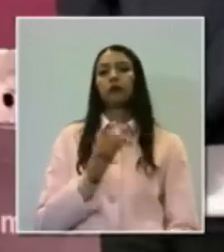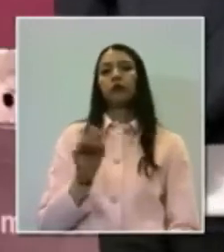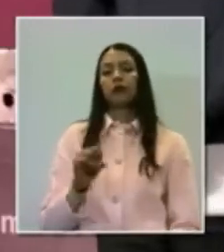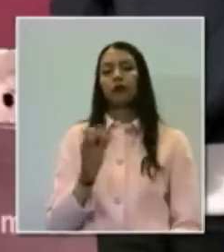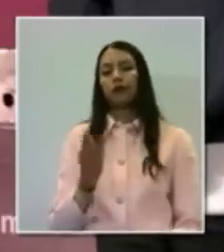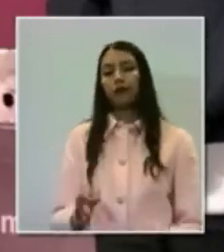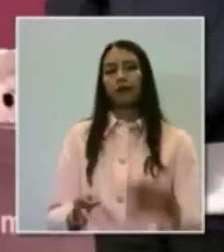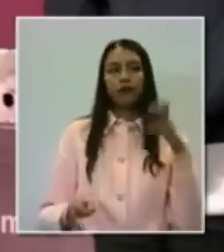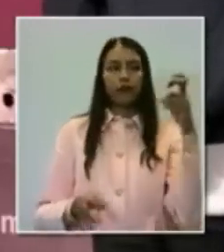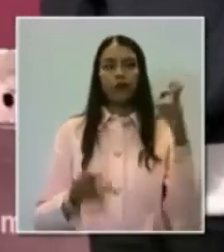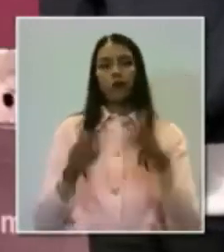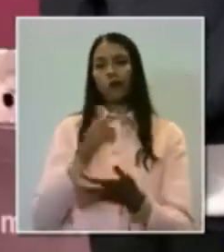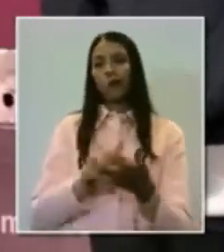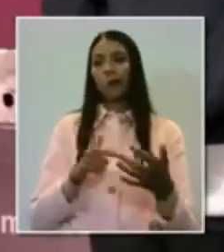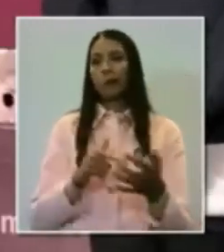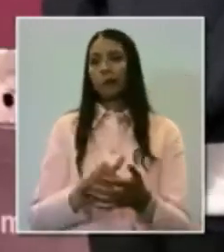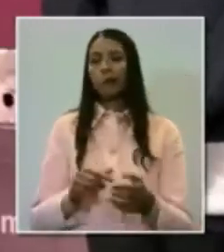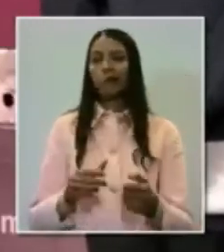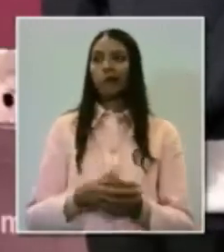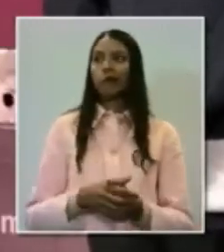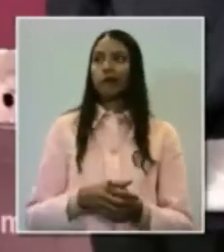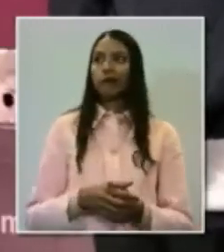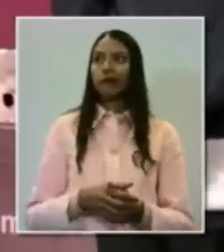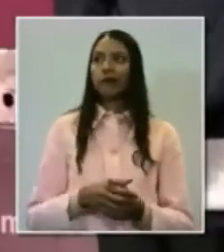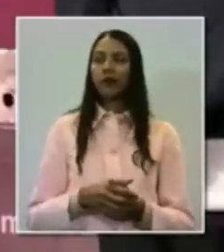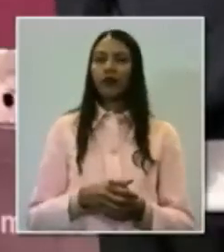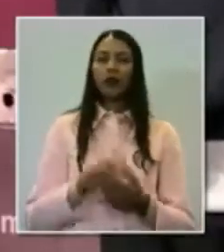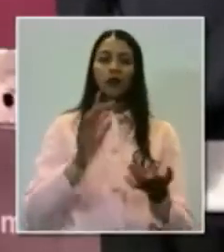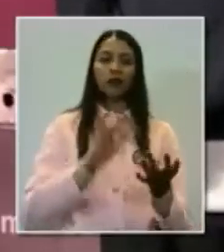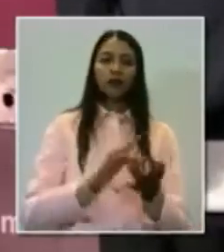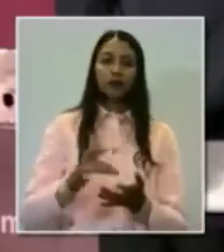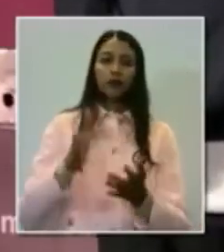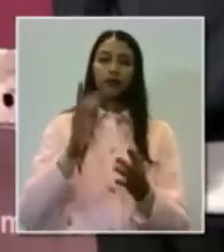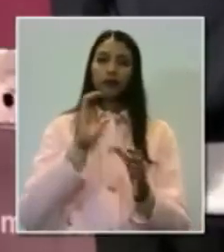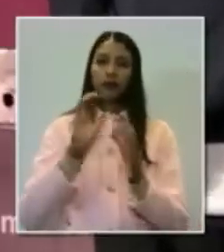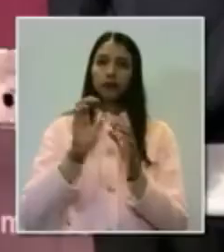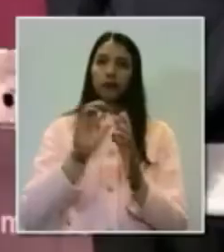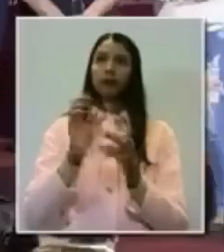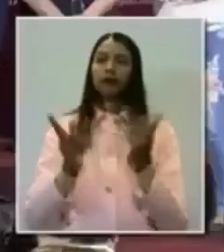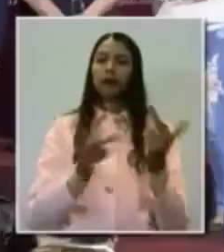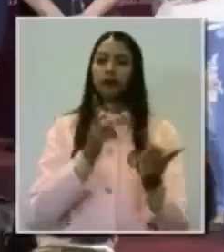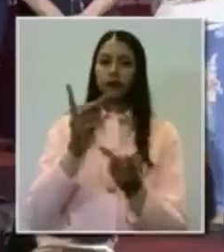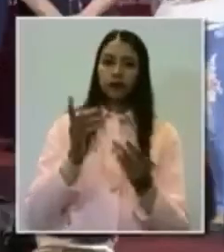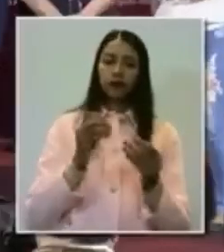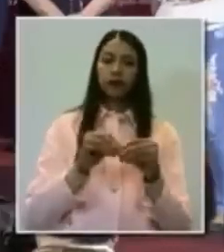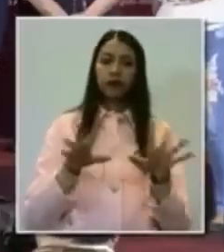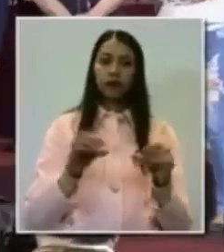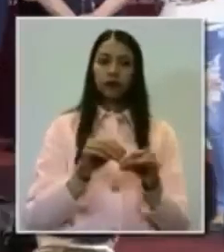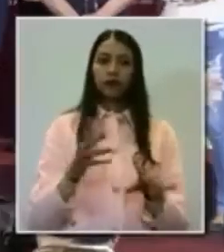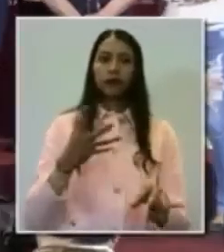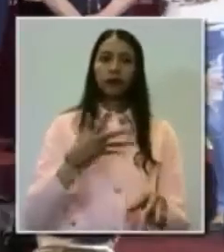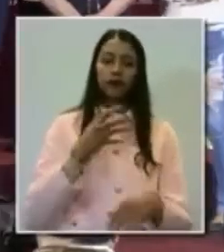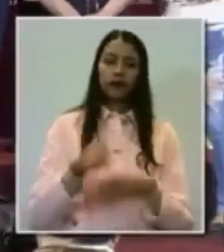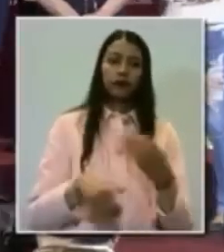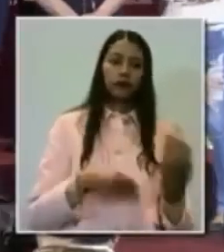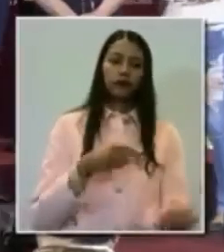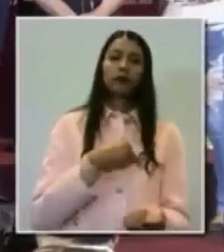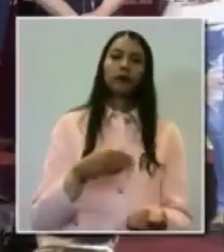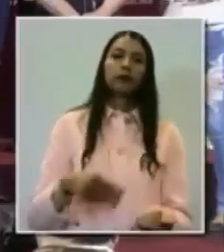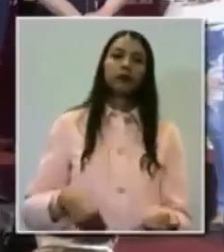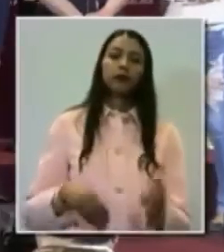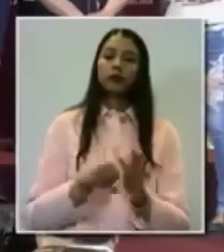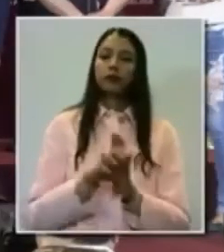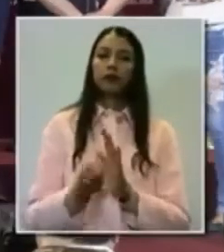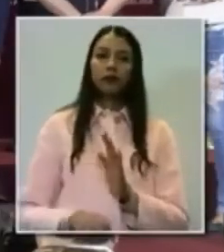en aquel espacio. Agradecemos a los medios su participación en esta rueda de prensa. Pues tenemos en todos los municipios, por